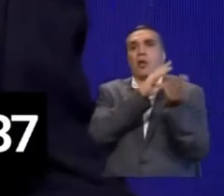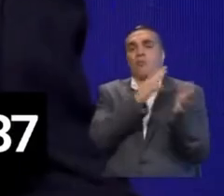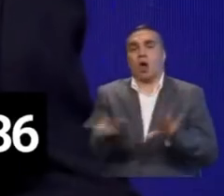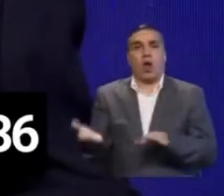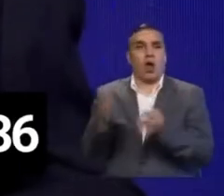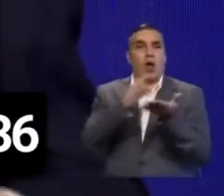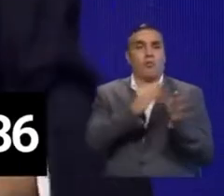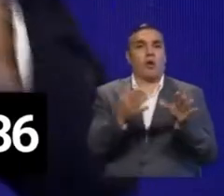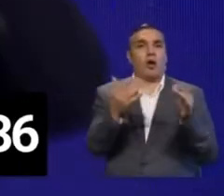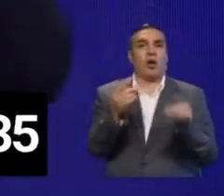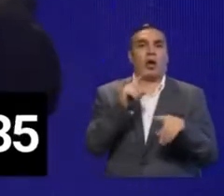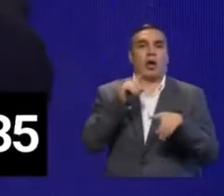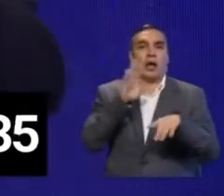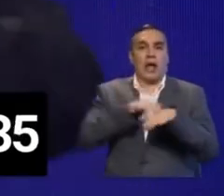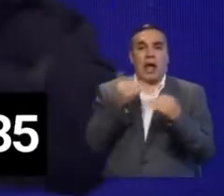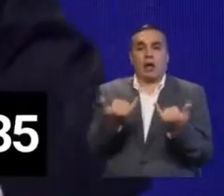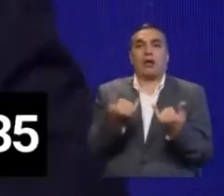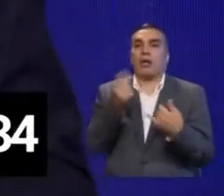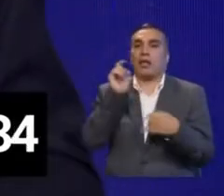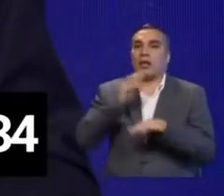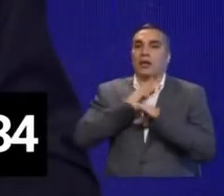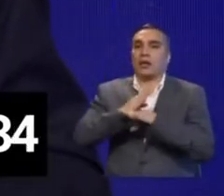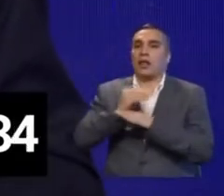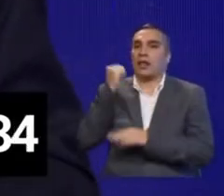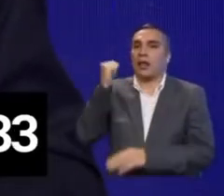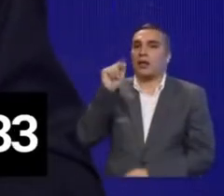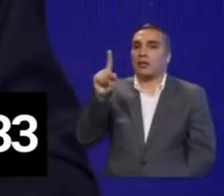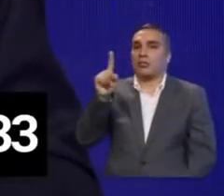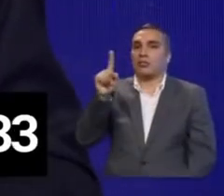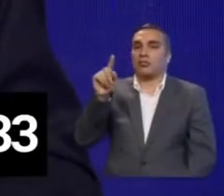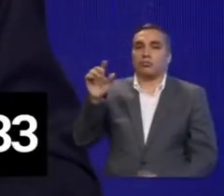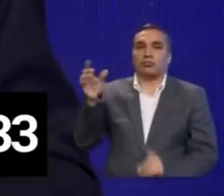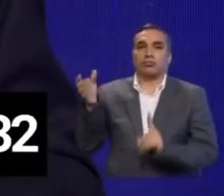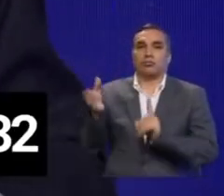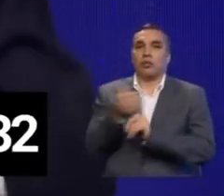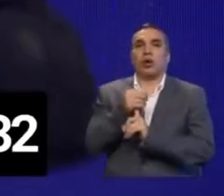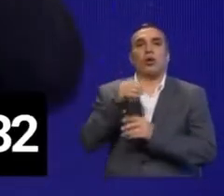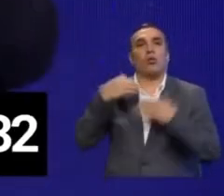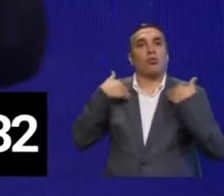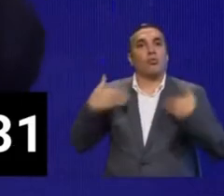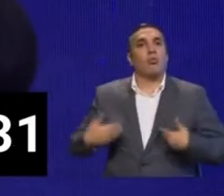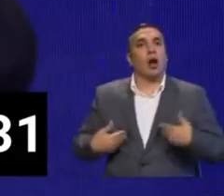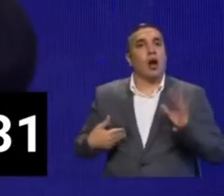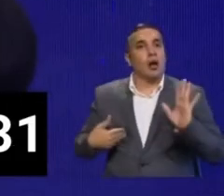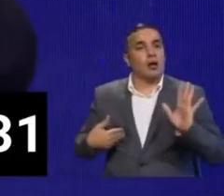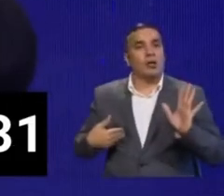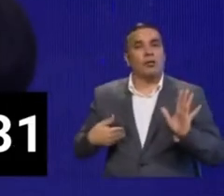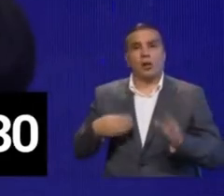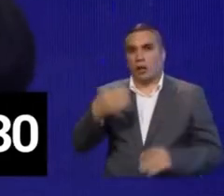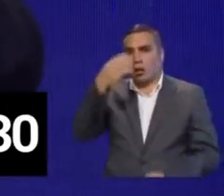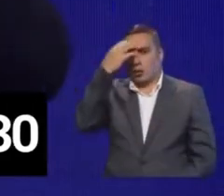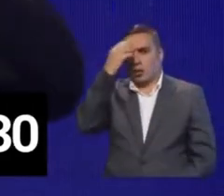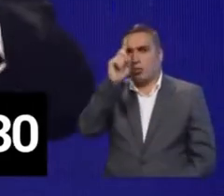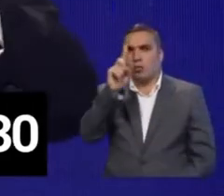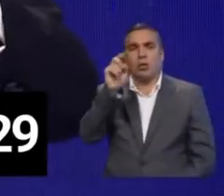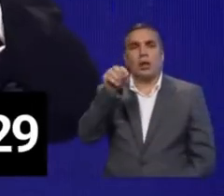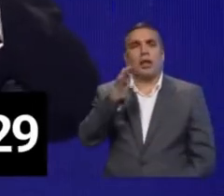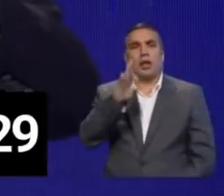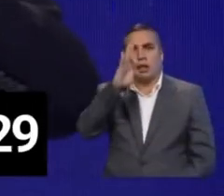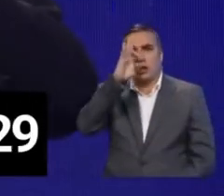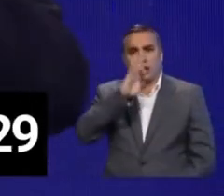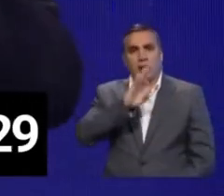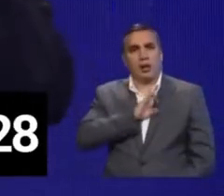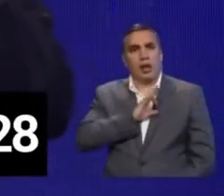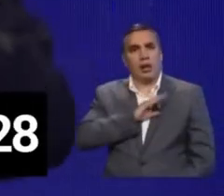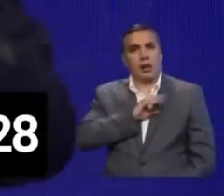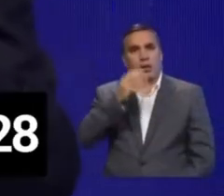ha causado. Hay que defender ese derecho como una conquista histórica de la humanidad. La educación tiene que ser una educación técnica en nuestro